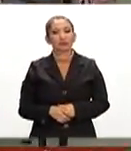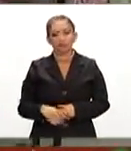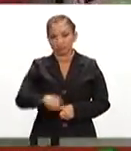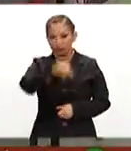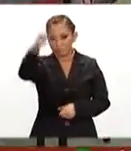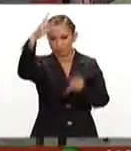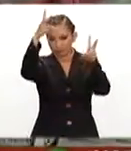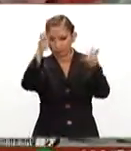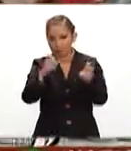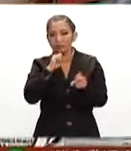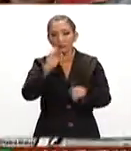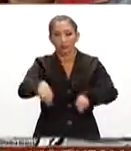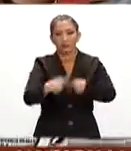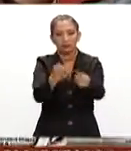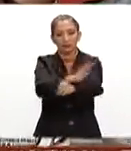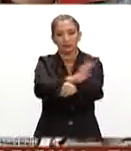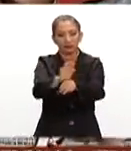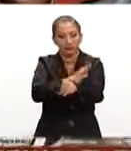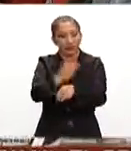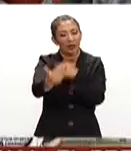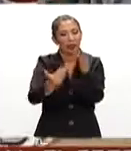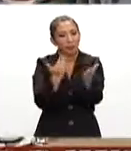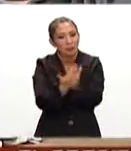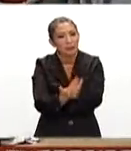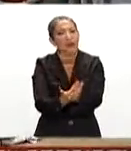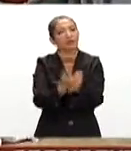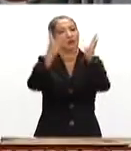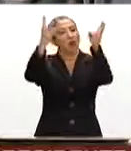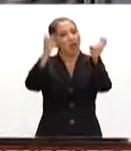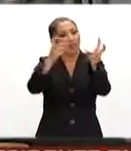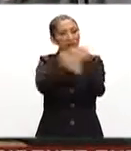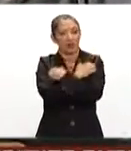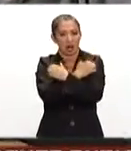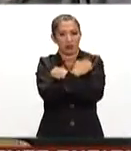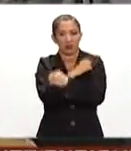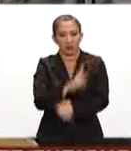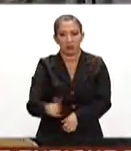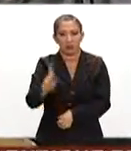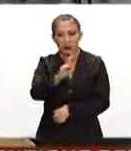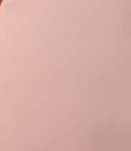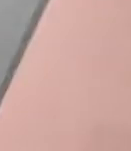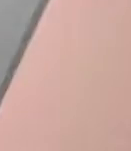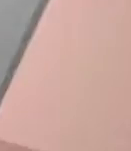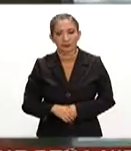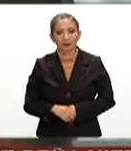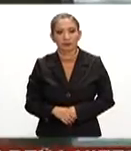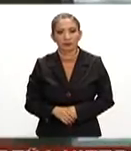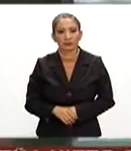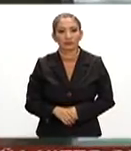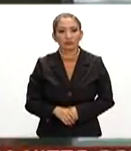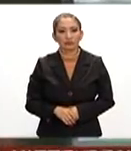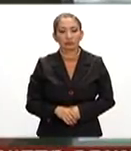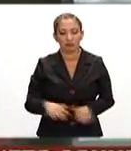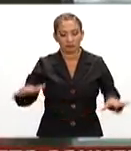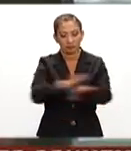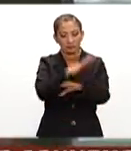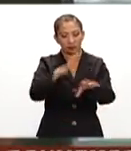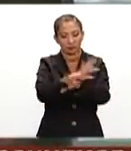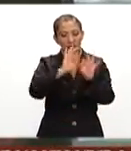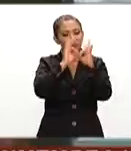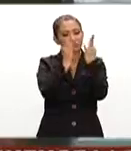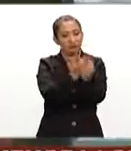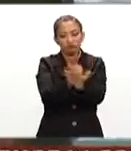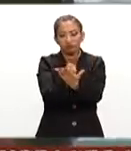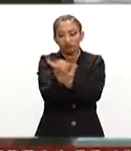Entre otros, también se otorgan beneficios sobre los servicios de materia de educación pública. Se modifica la forma